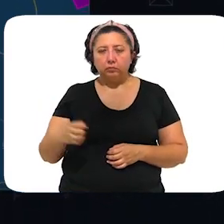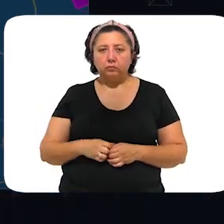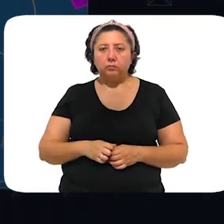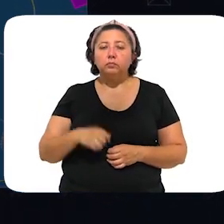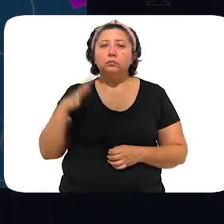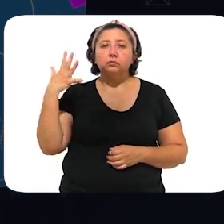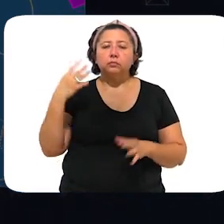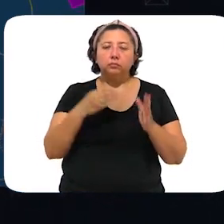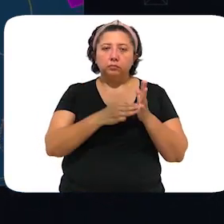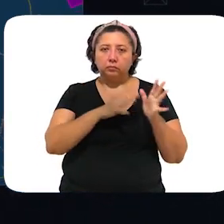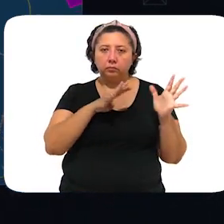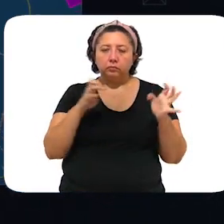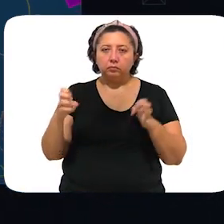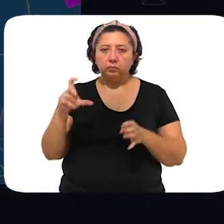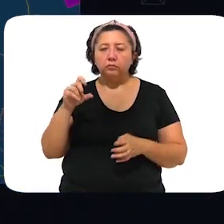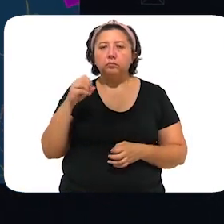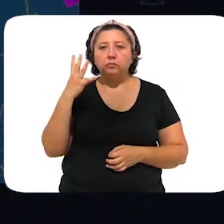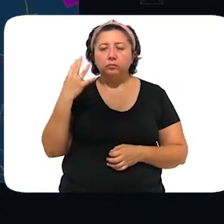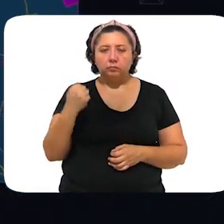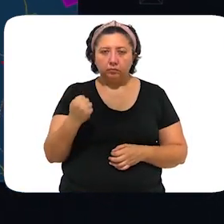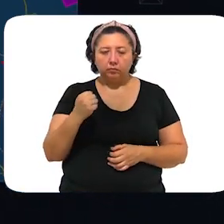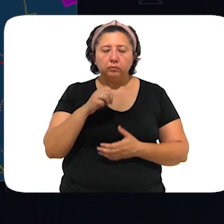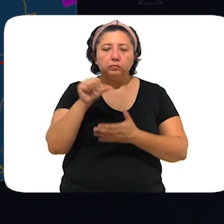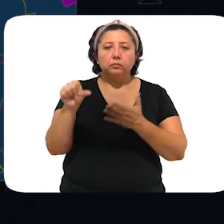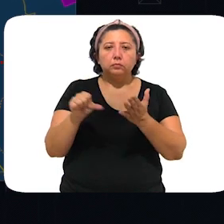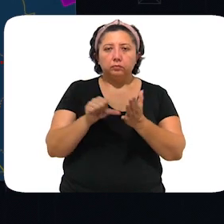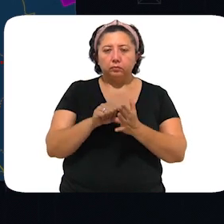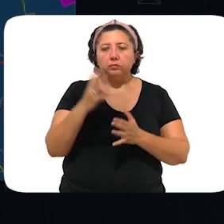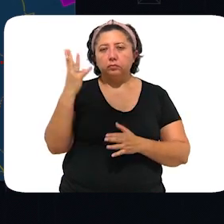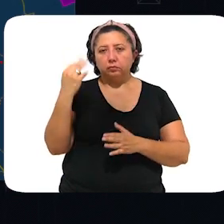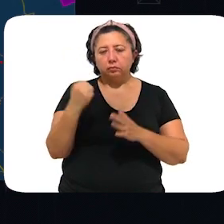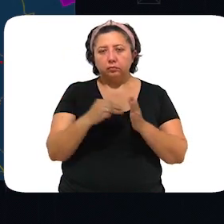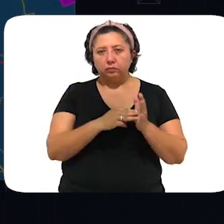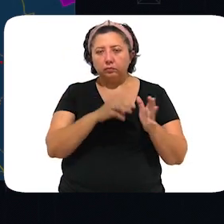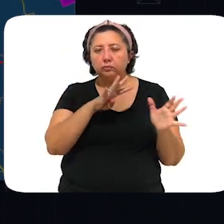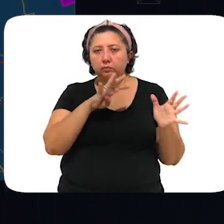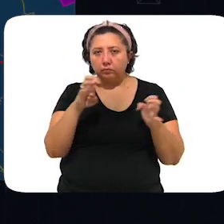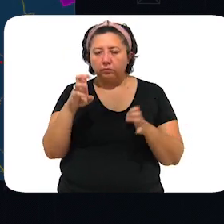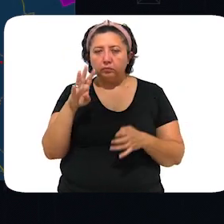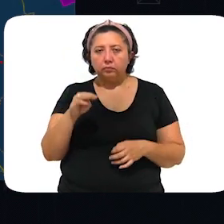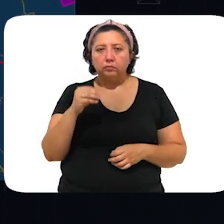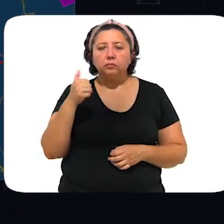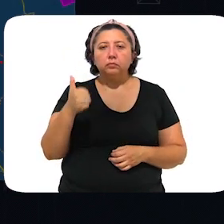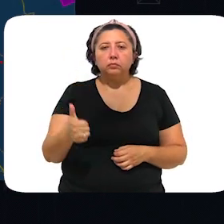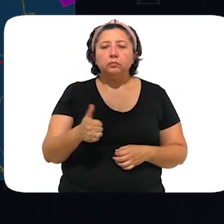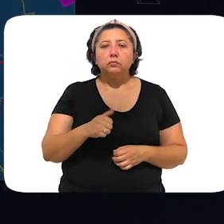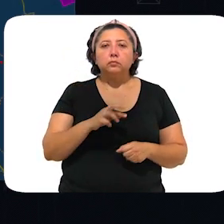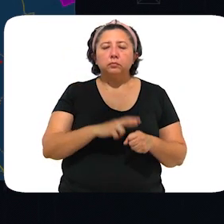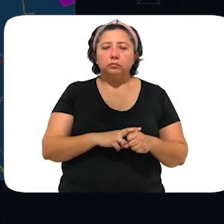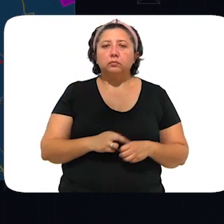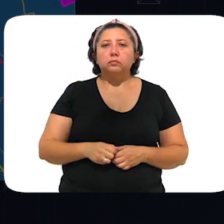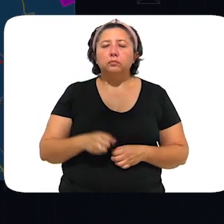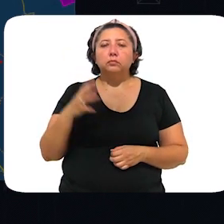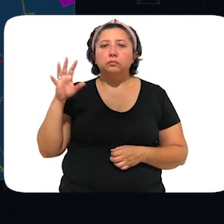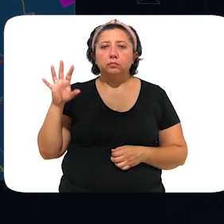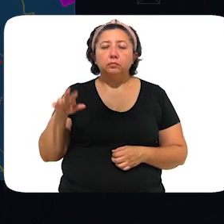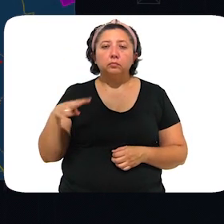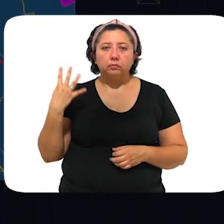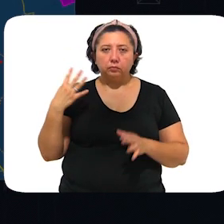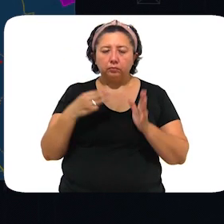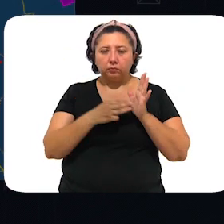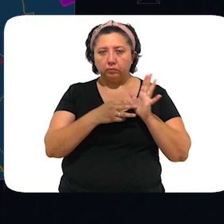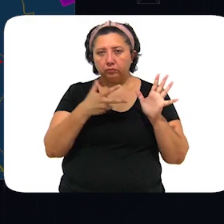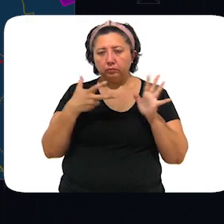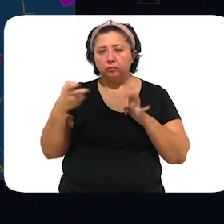5 mil 929 en la zona centro 9 mil 996 en la zona sur 414